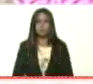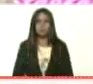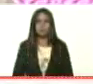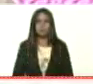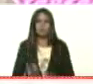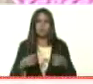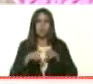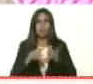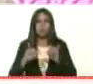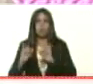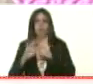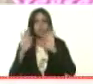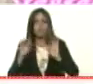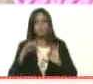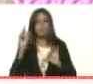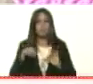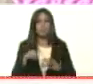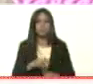Igualmente,